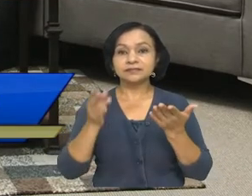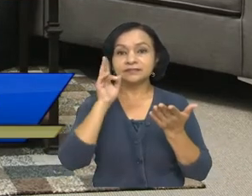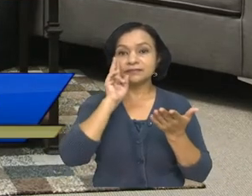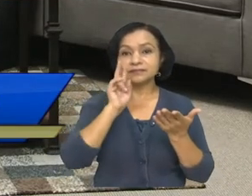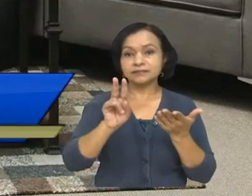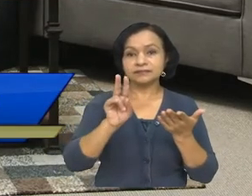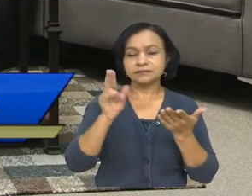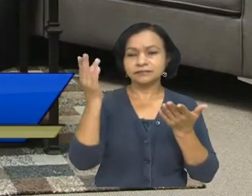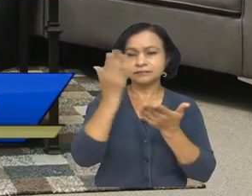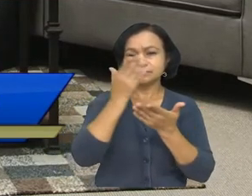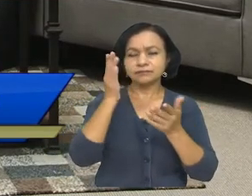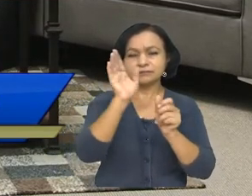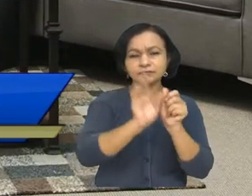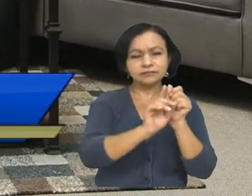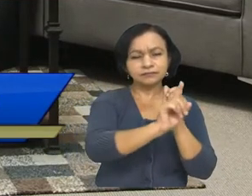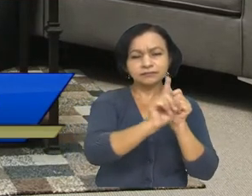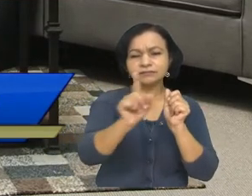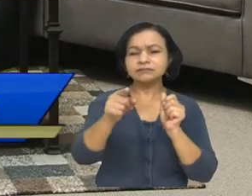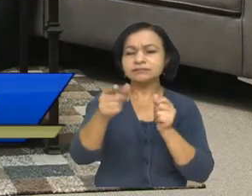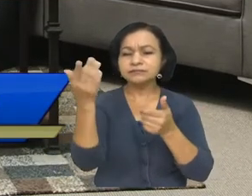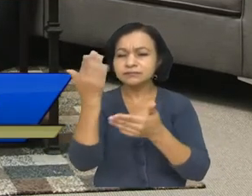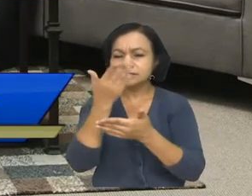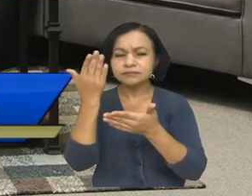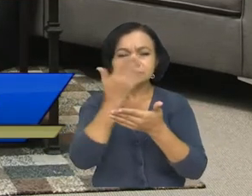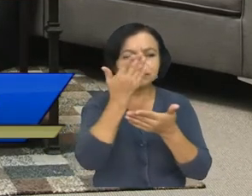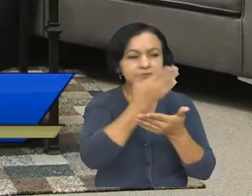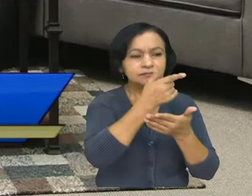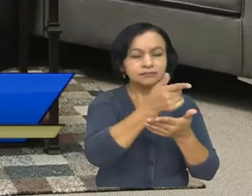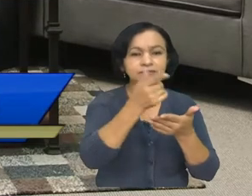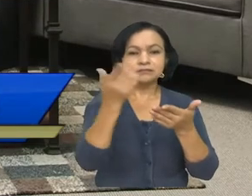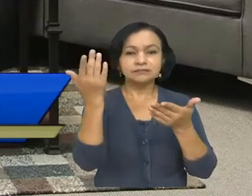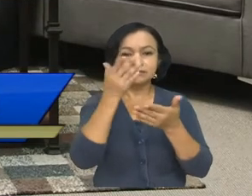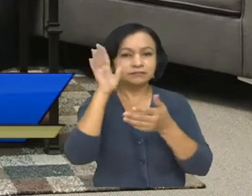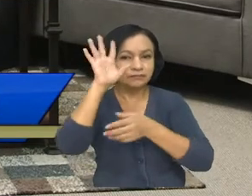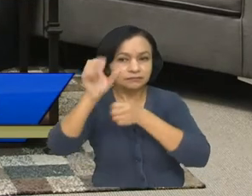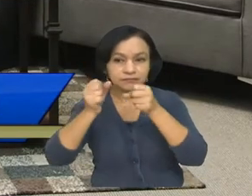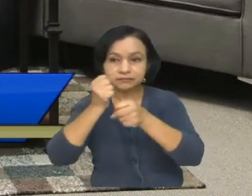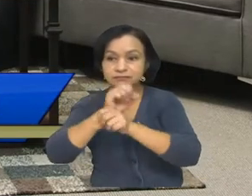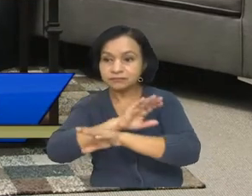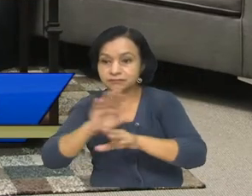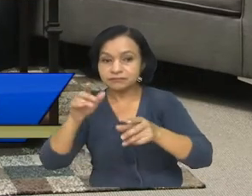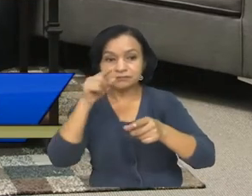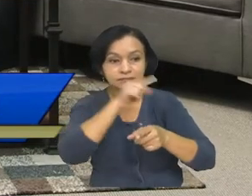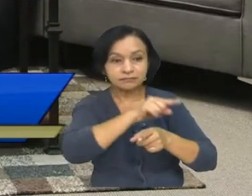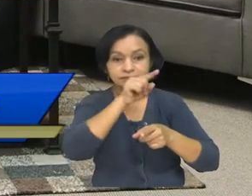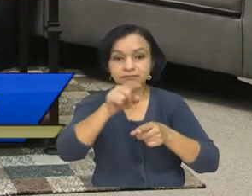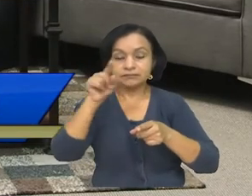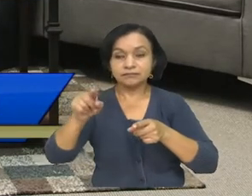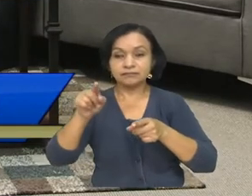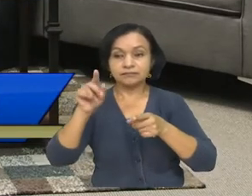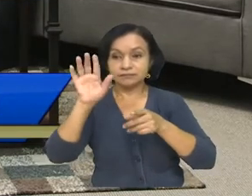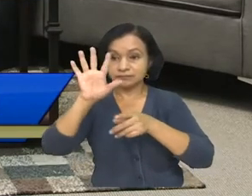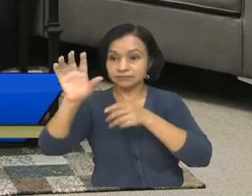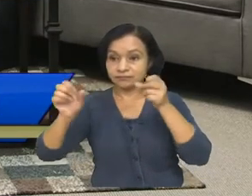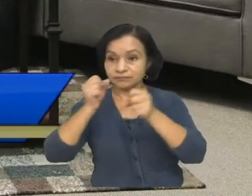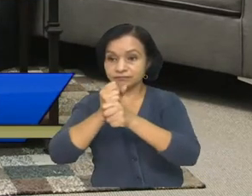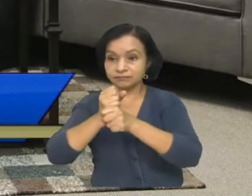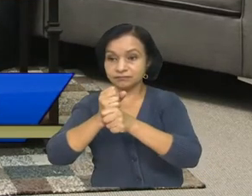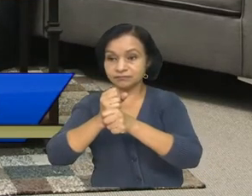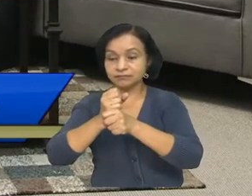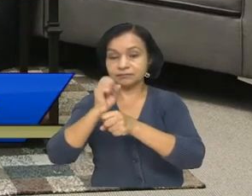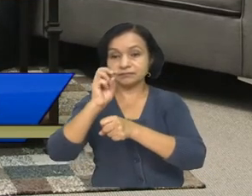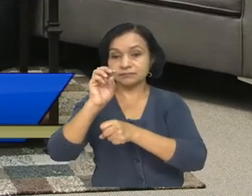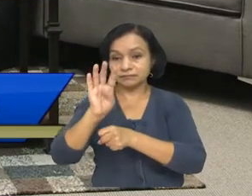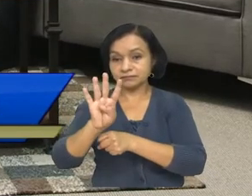de escolaridad de cada uno de nosotros, y el que era bachiller, el que no era bachiller. Entonces a los que eran bachilleres, como a los